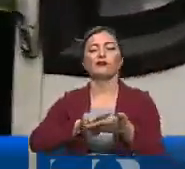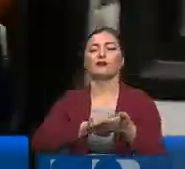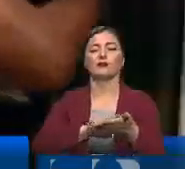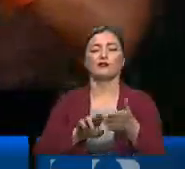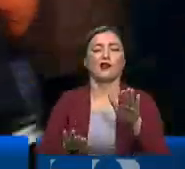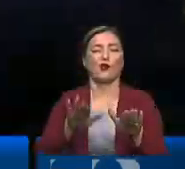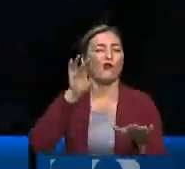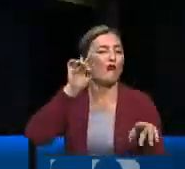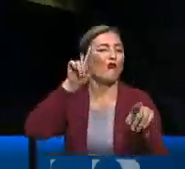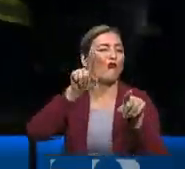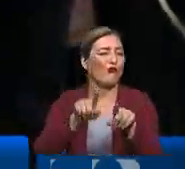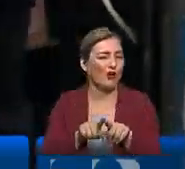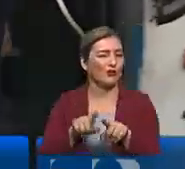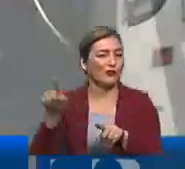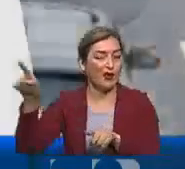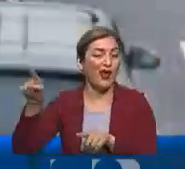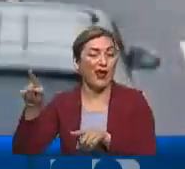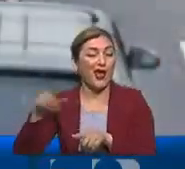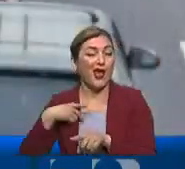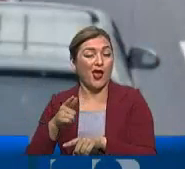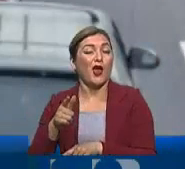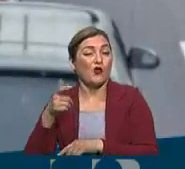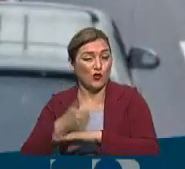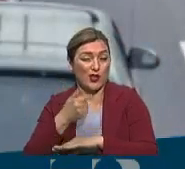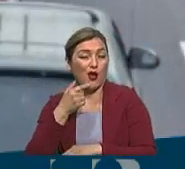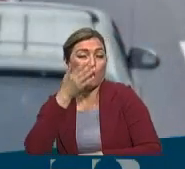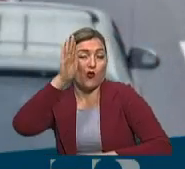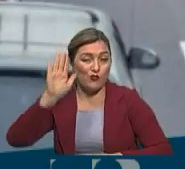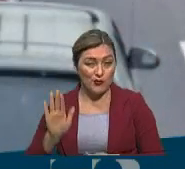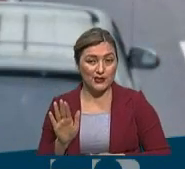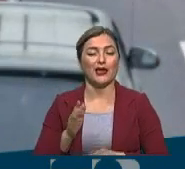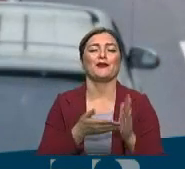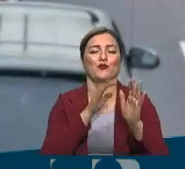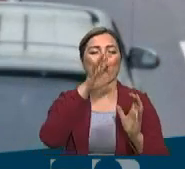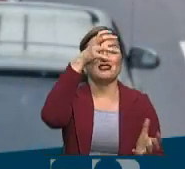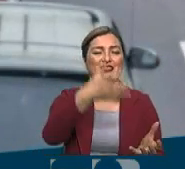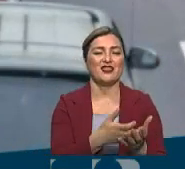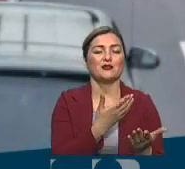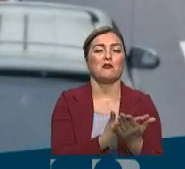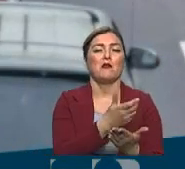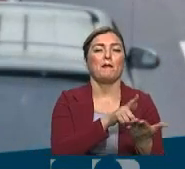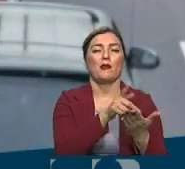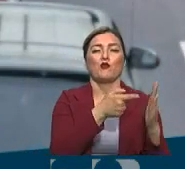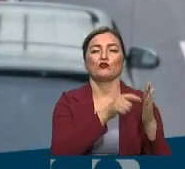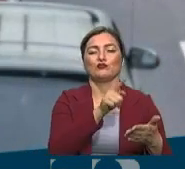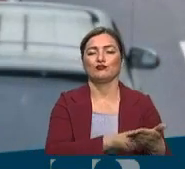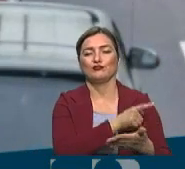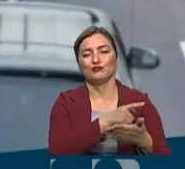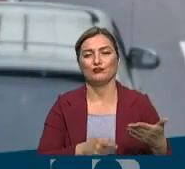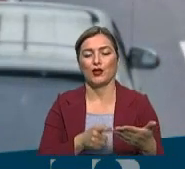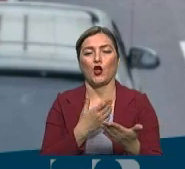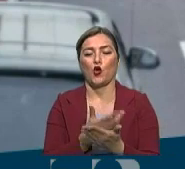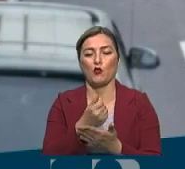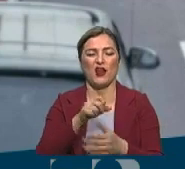un supuesto acuerdo de compensación. Se comprometieron las autoridades a exonerar la compra de llantas, de repuestos y